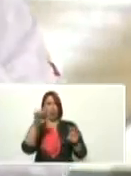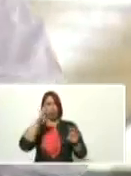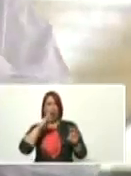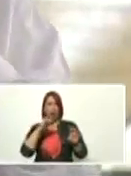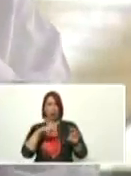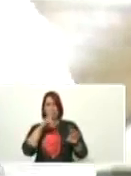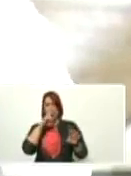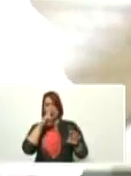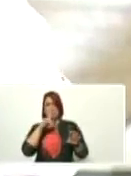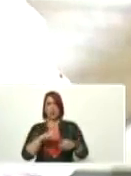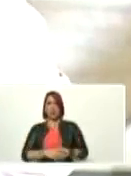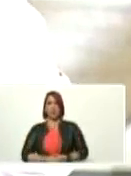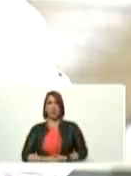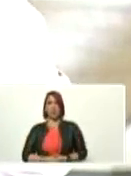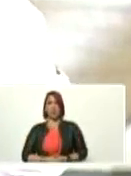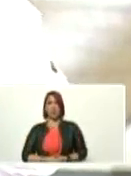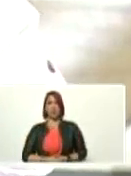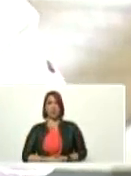Traducción.